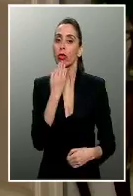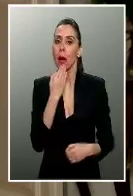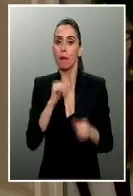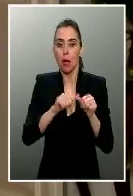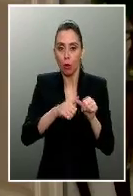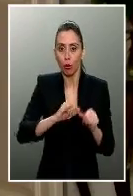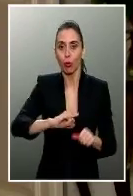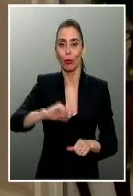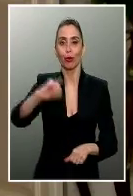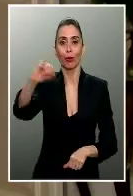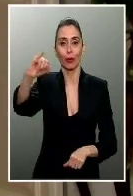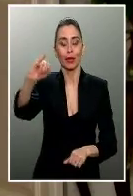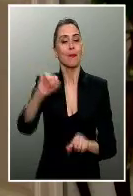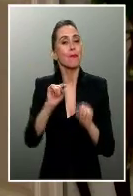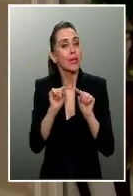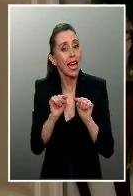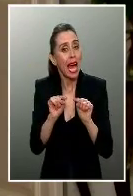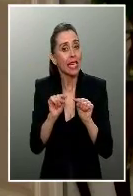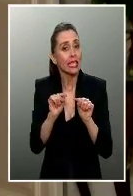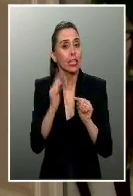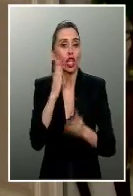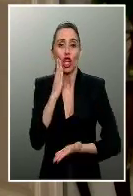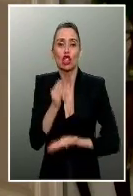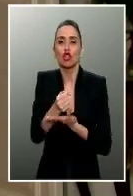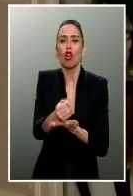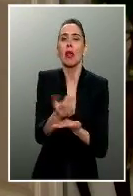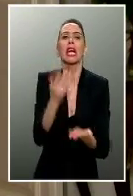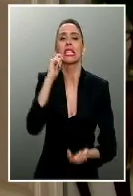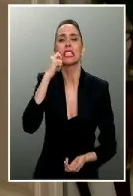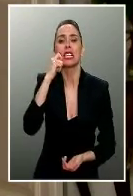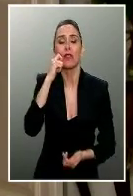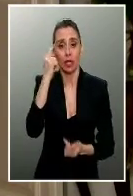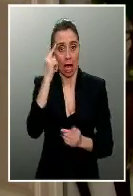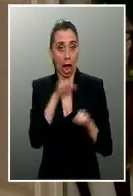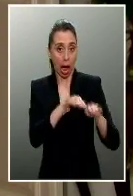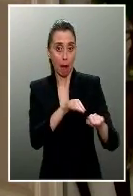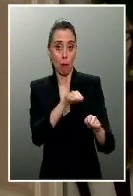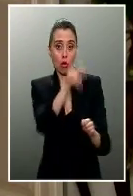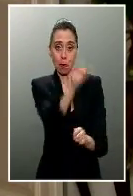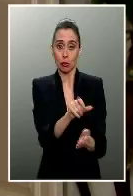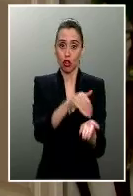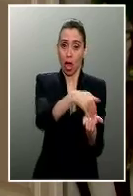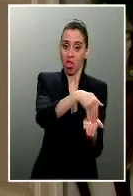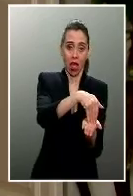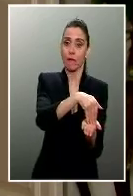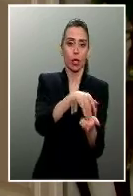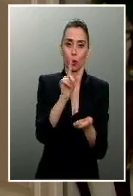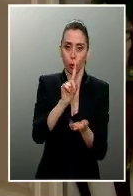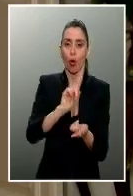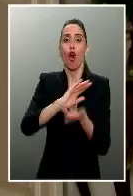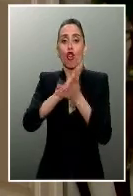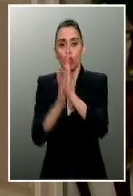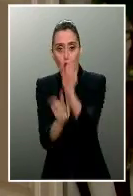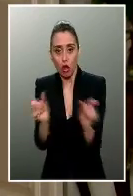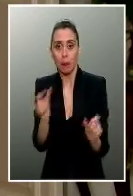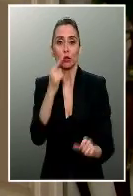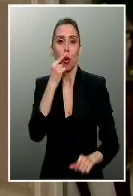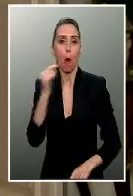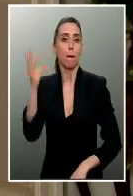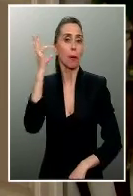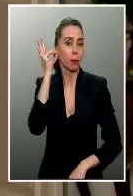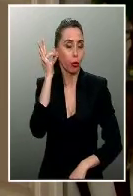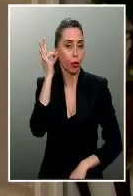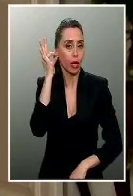sustentable y aquí solidaridad significa no sólo apoyar a los más débiles sino que todos debemos hombres y mujeres